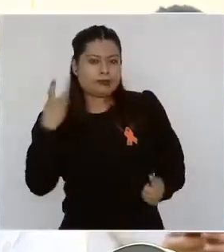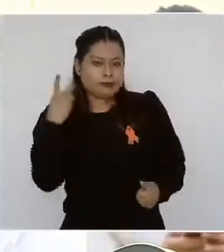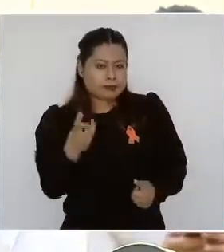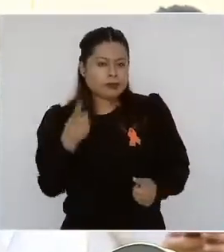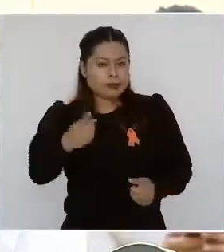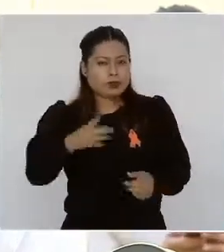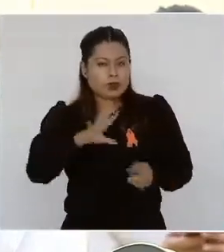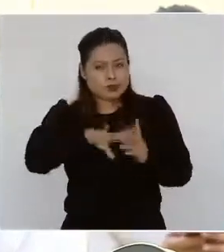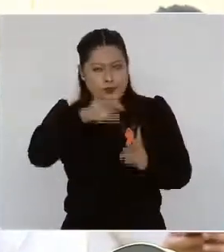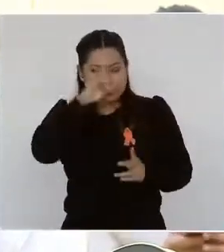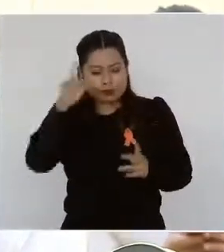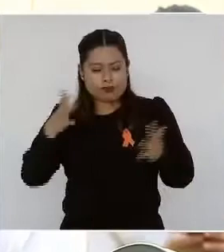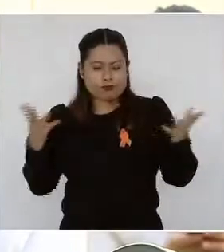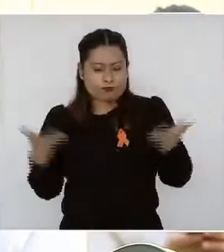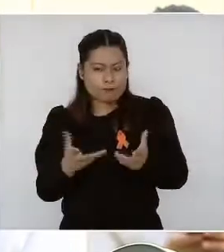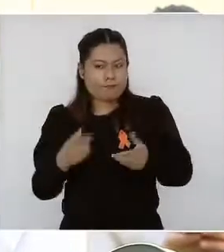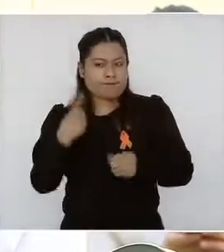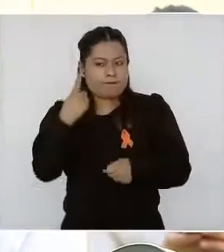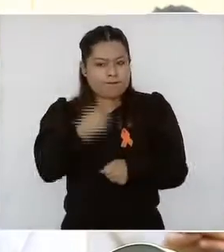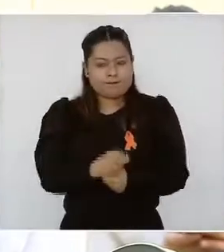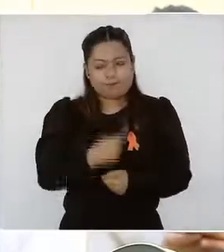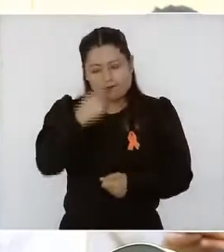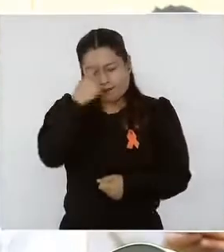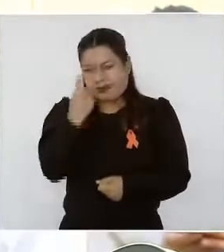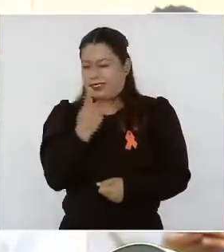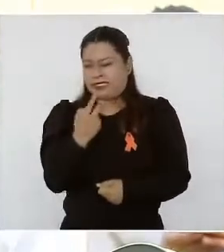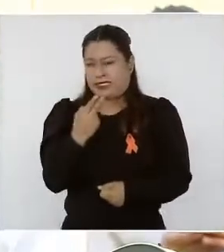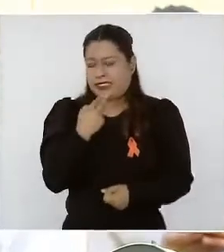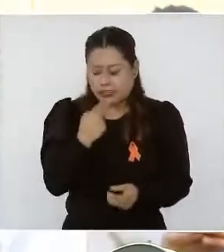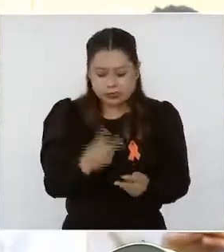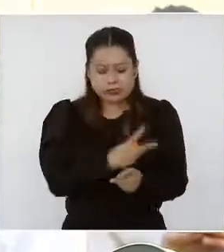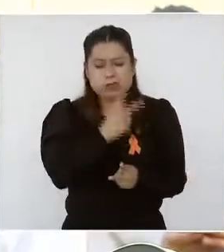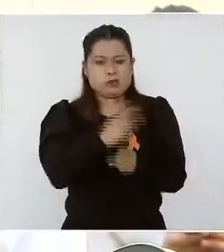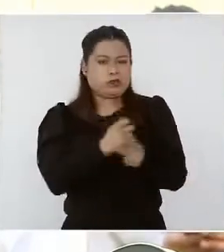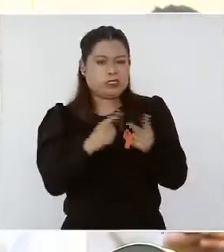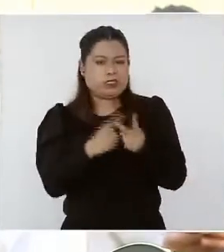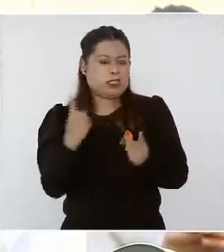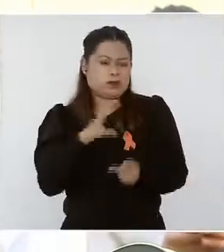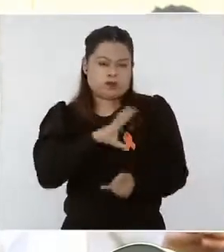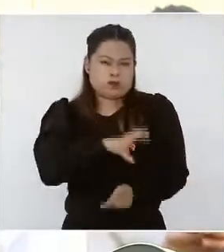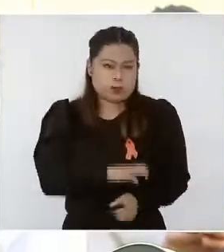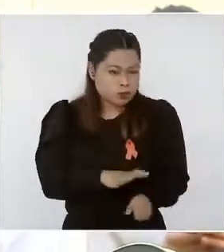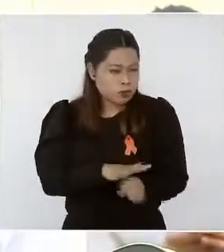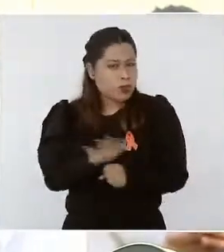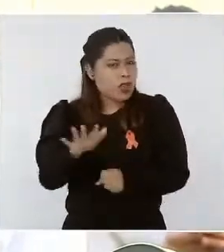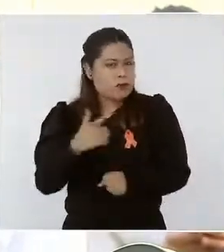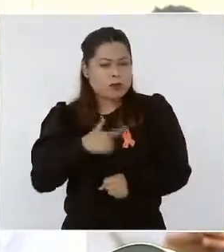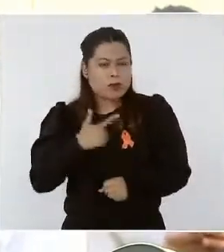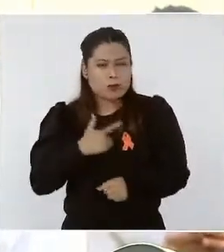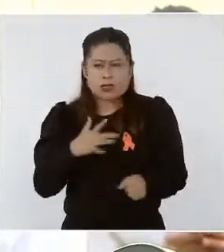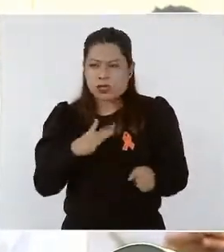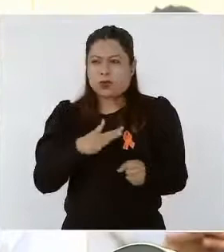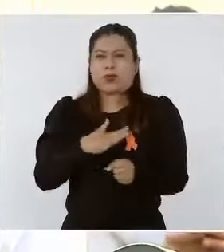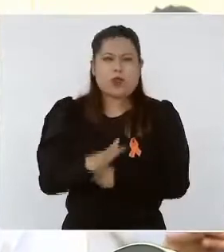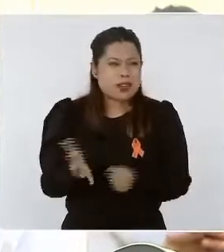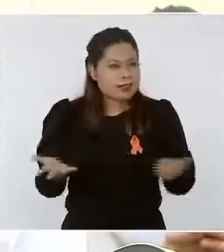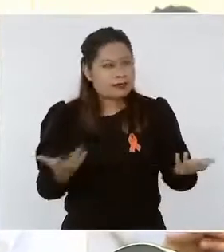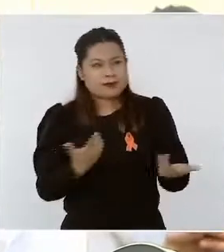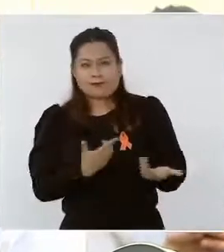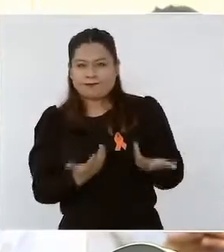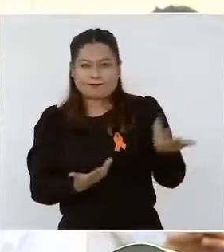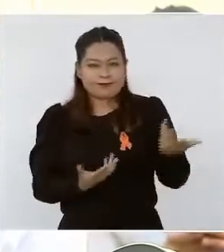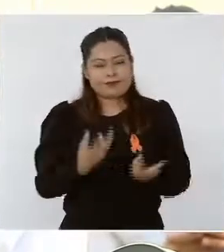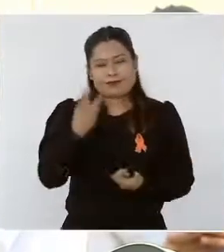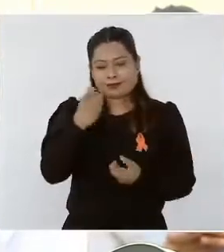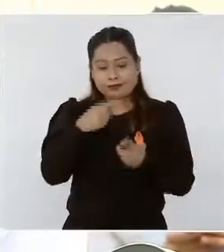precisamente tu facultad genética. Lo primero, ¿para qué sirvo? Y segundo, ¿qué me encanta? ¿Qué me fascina? ¿Qué me llama la atención? Si